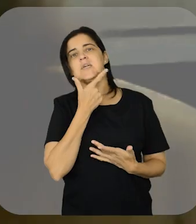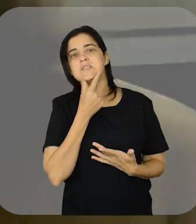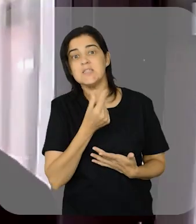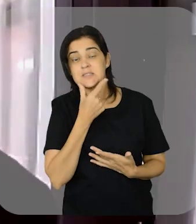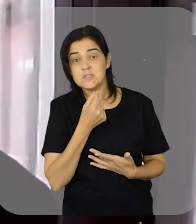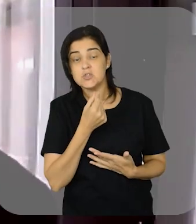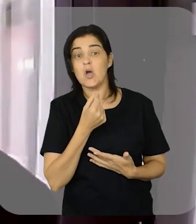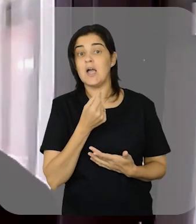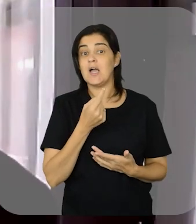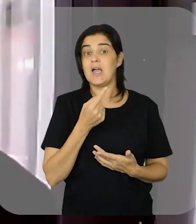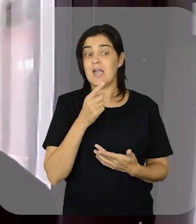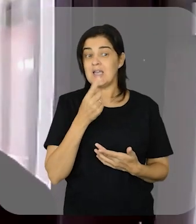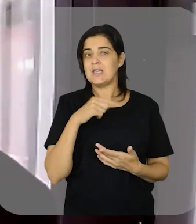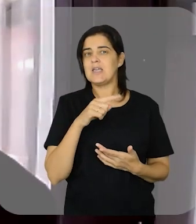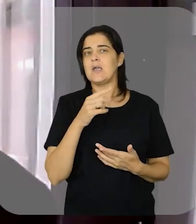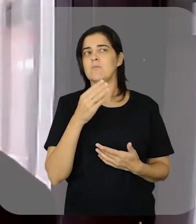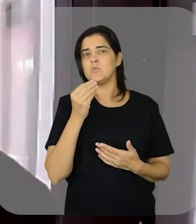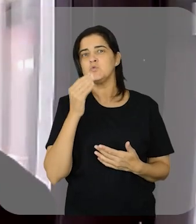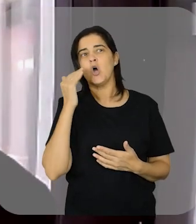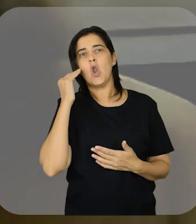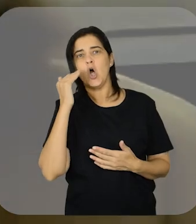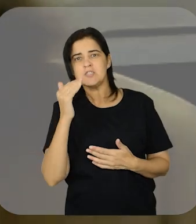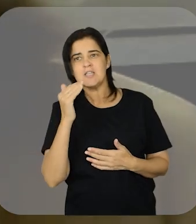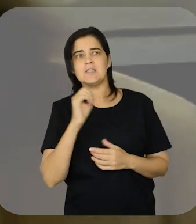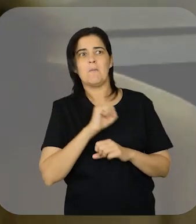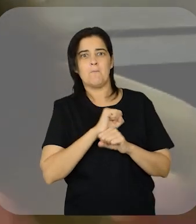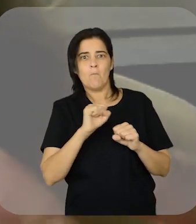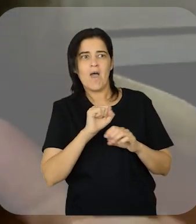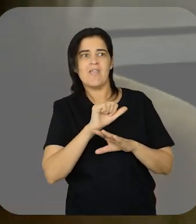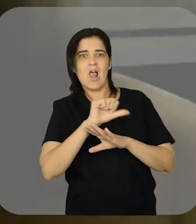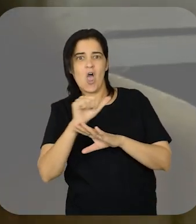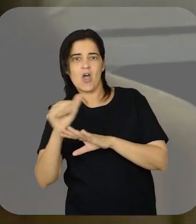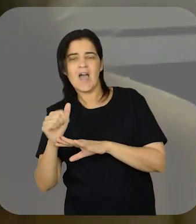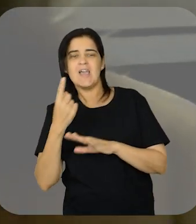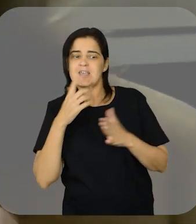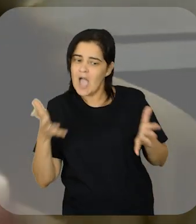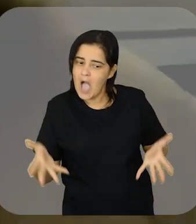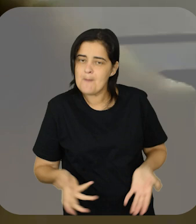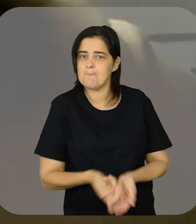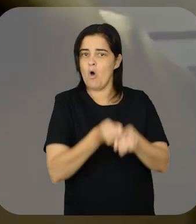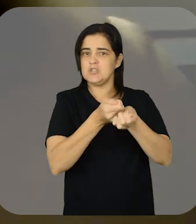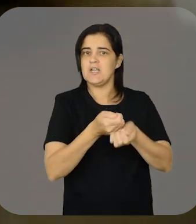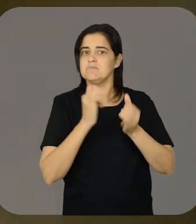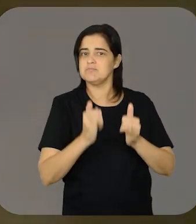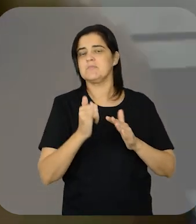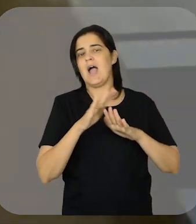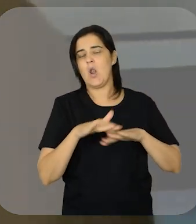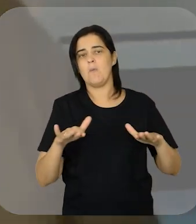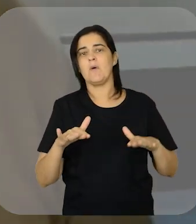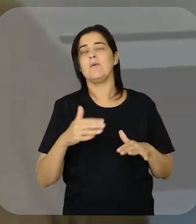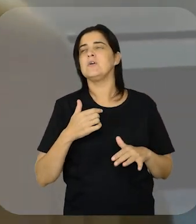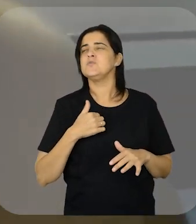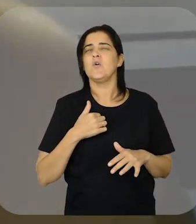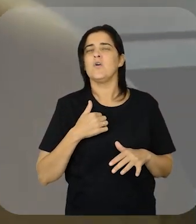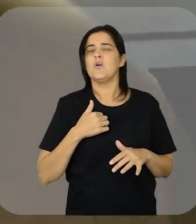sencillo, es un logro que muchos docentes tienen, y es que sostener al alumno, porque digo yo en una parte